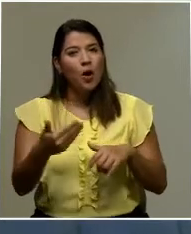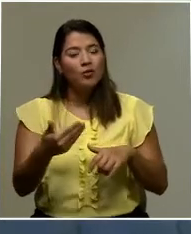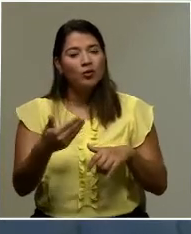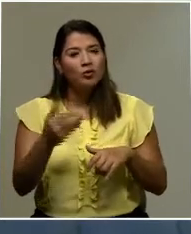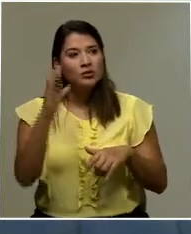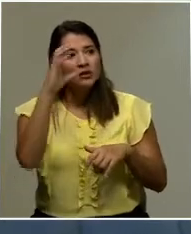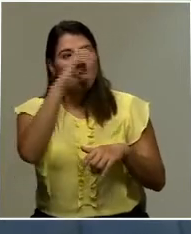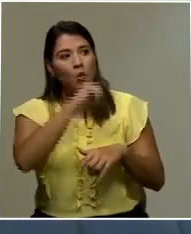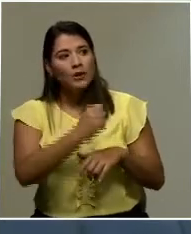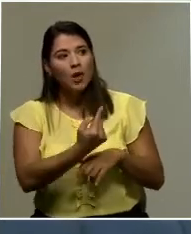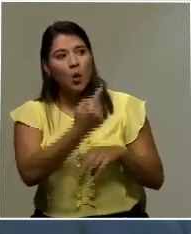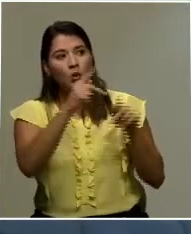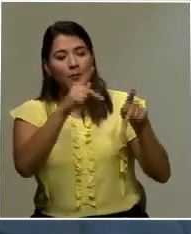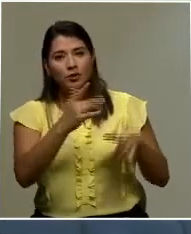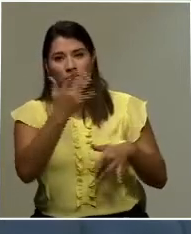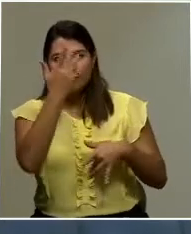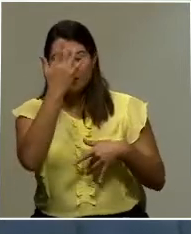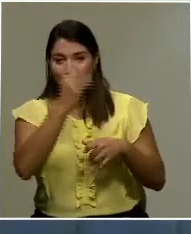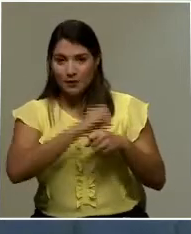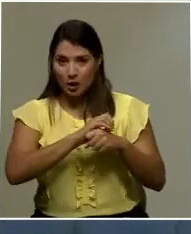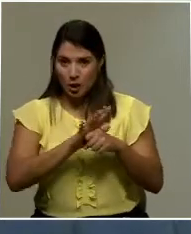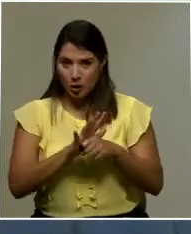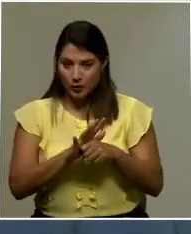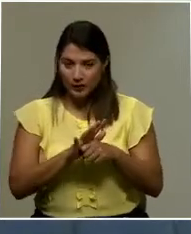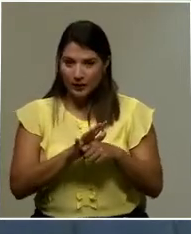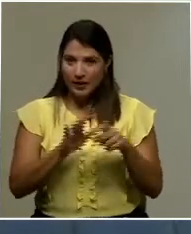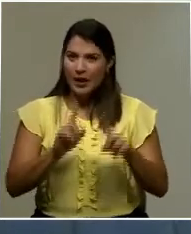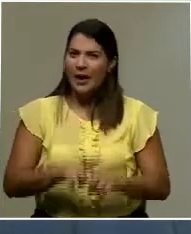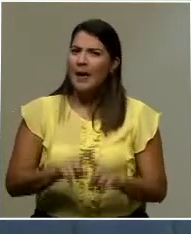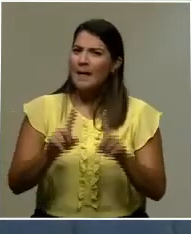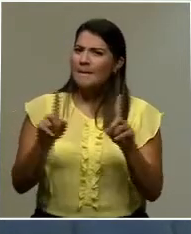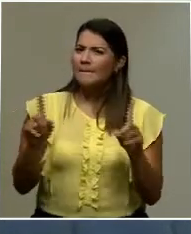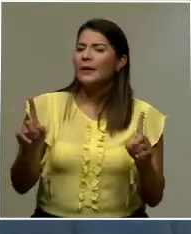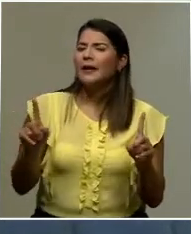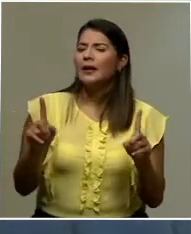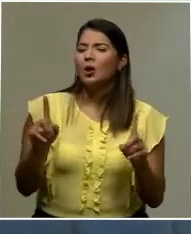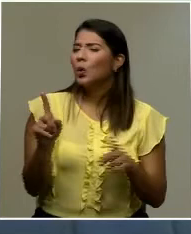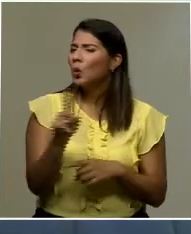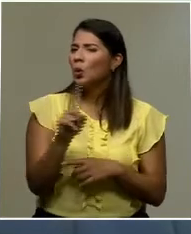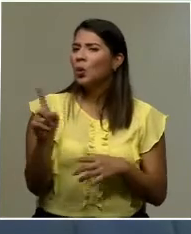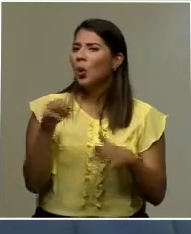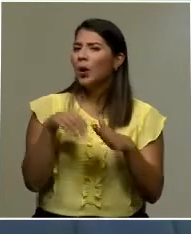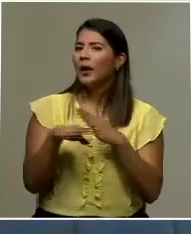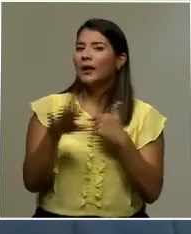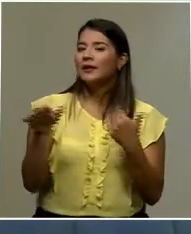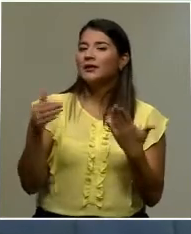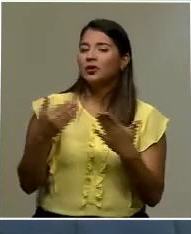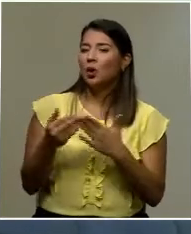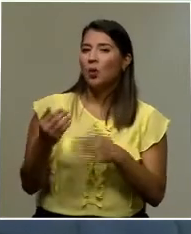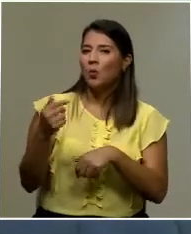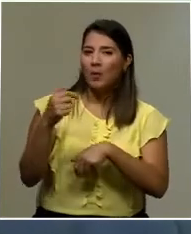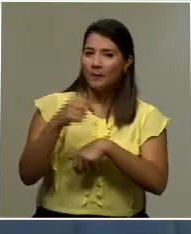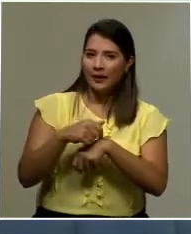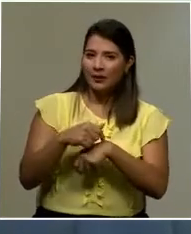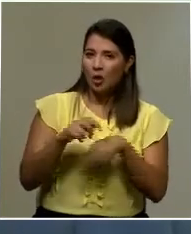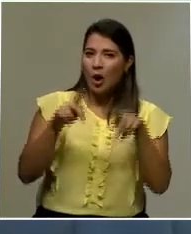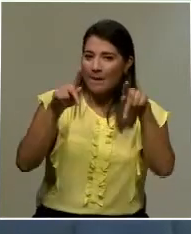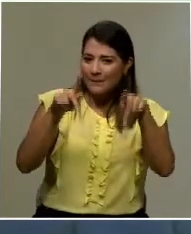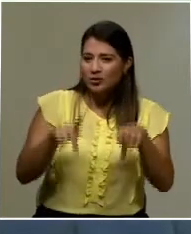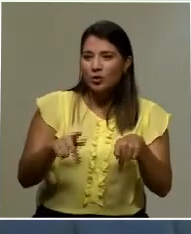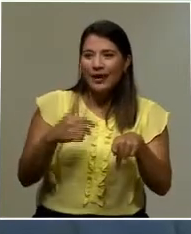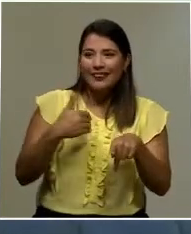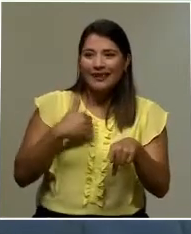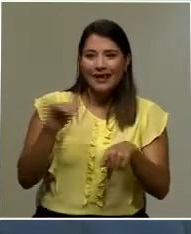COVID, pero no en todas las etapas de la enfermedad la persona es igual de